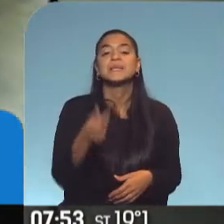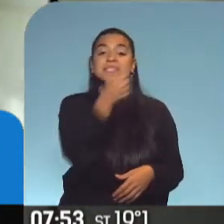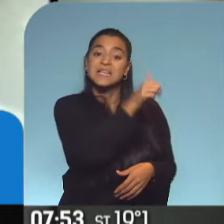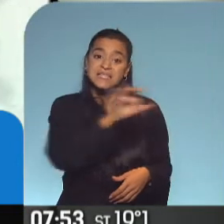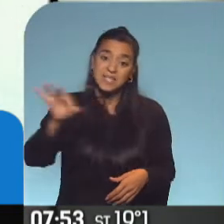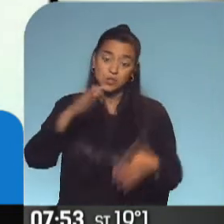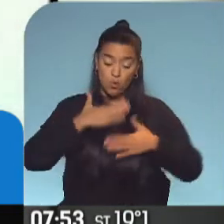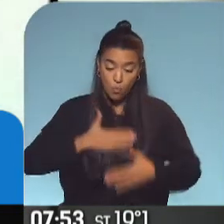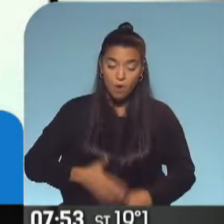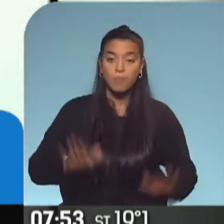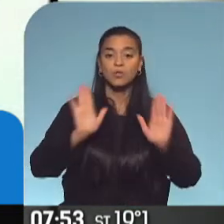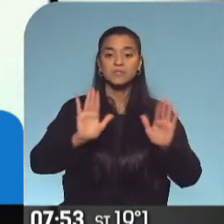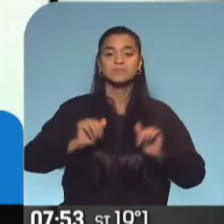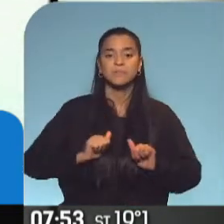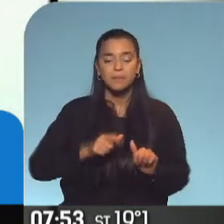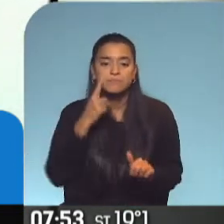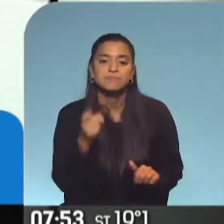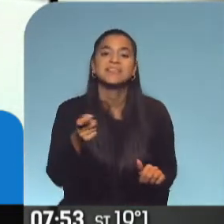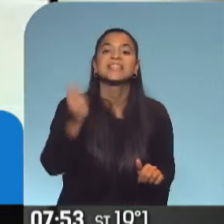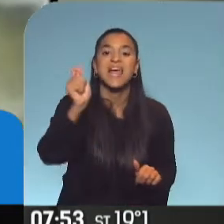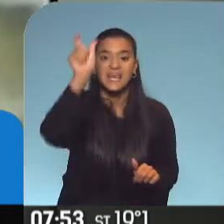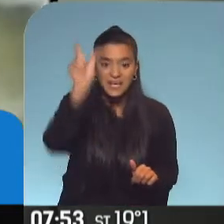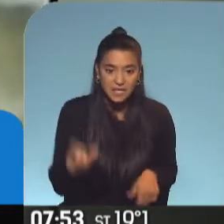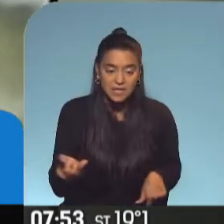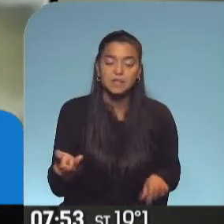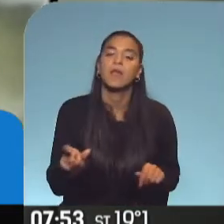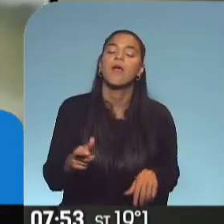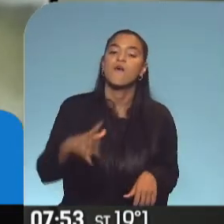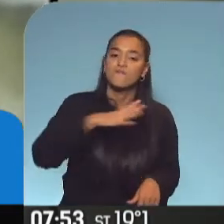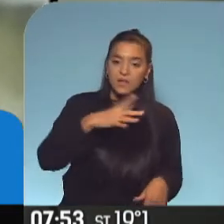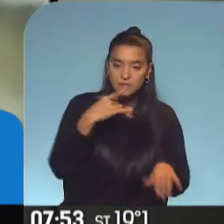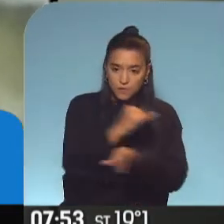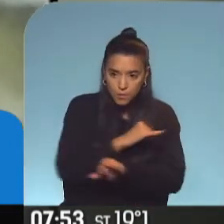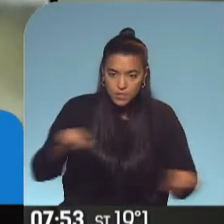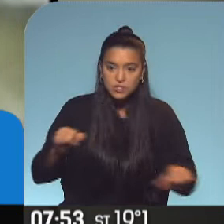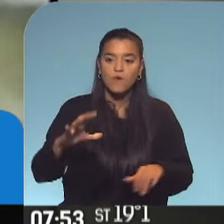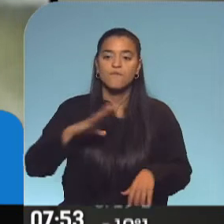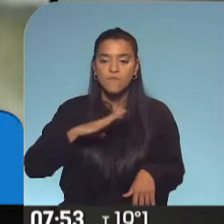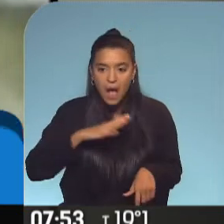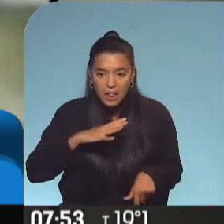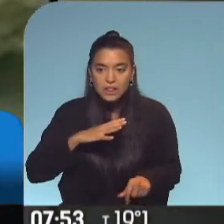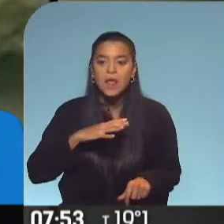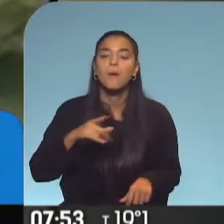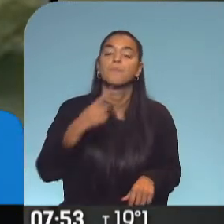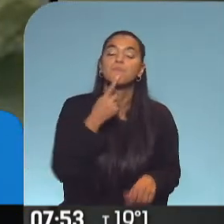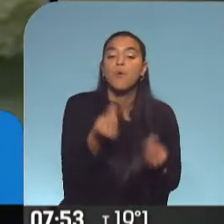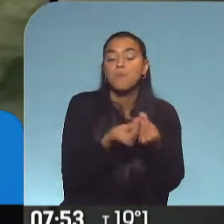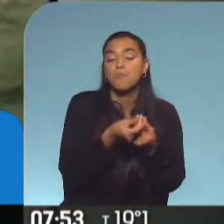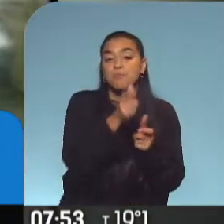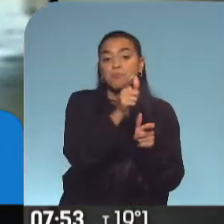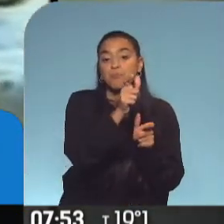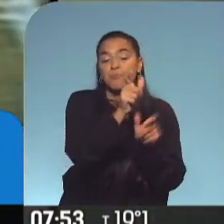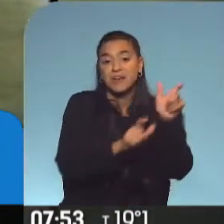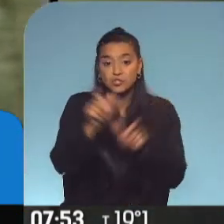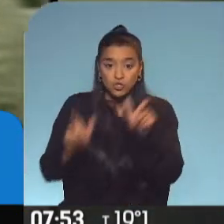cuerpos esperan ser identificados. Falta información por parte de los victimarios y